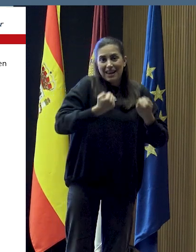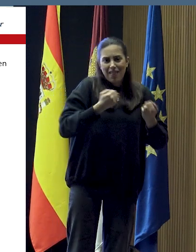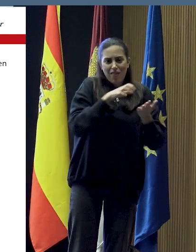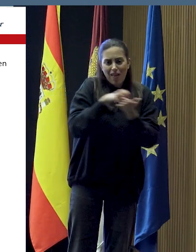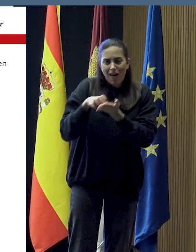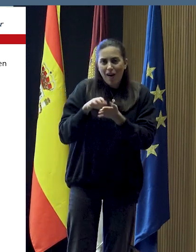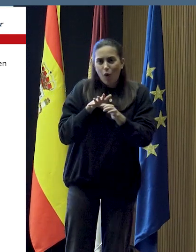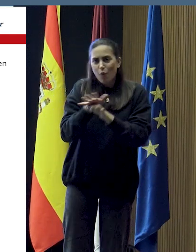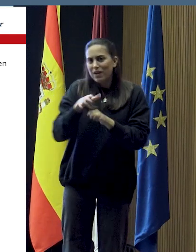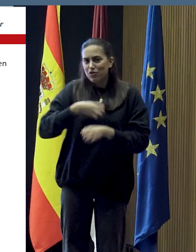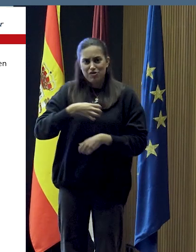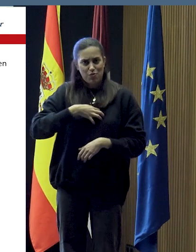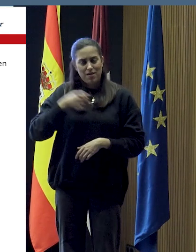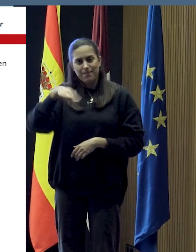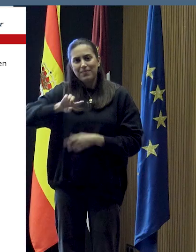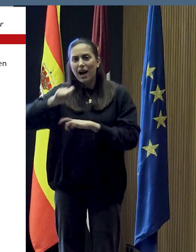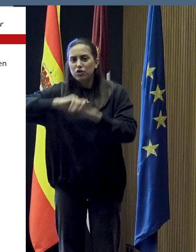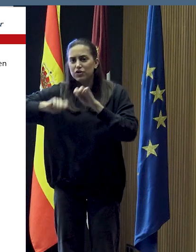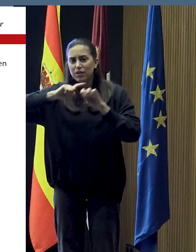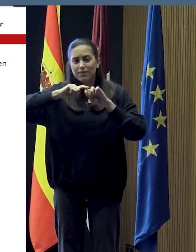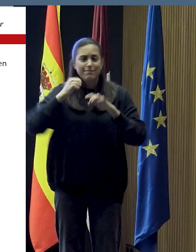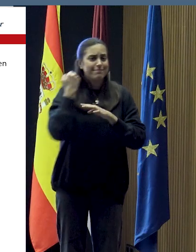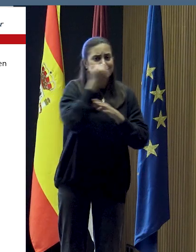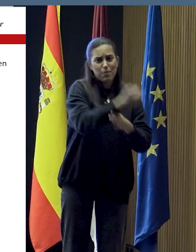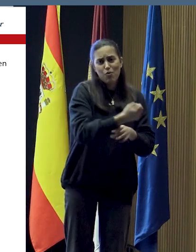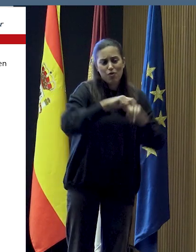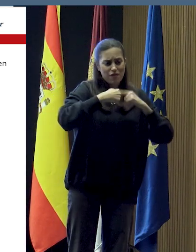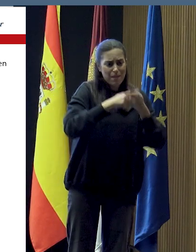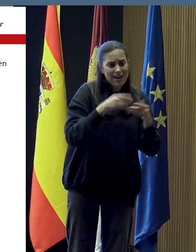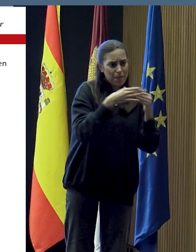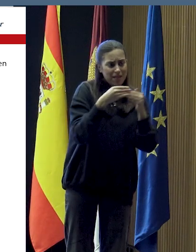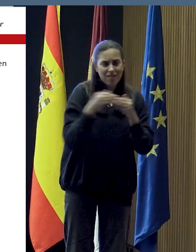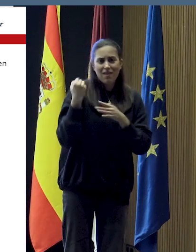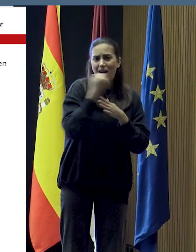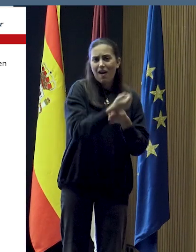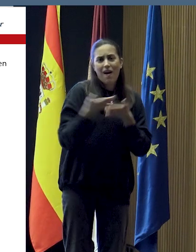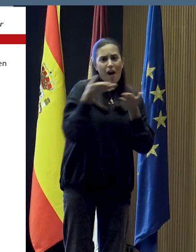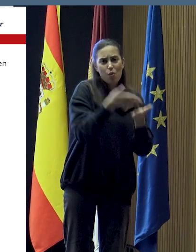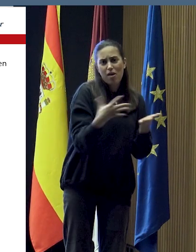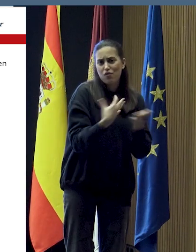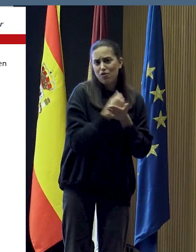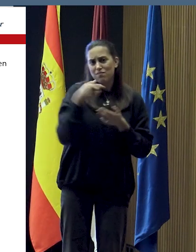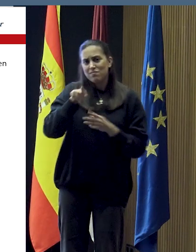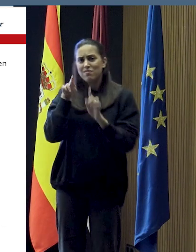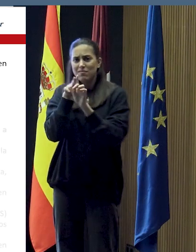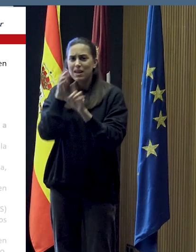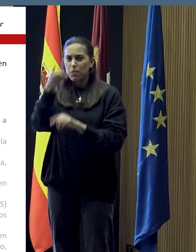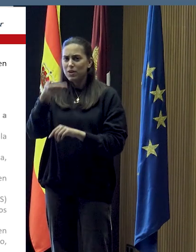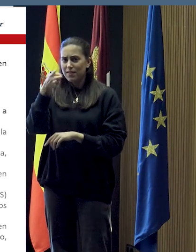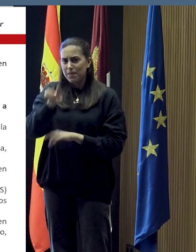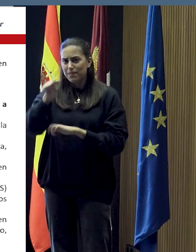y las asociaciones apoyan ahí a las familias y a los pacientes y son personas de referencia que hay que apoyar